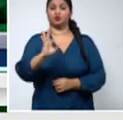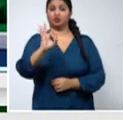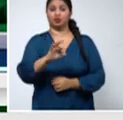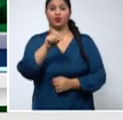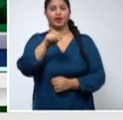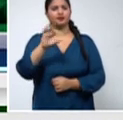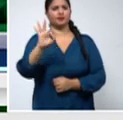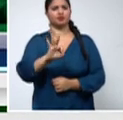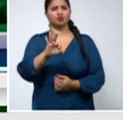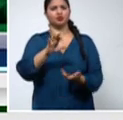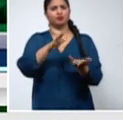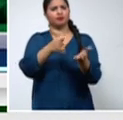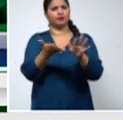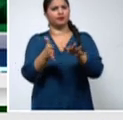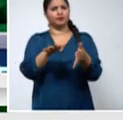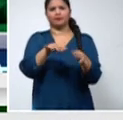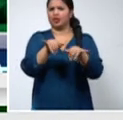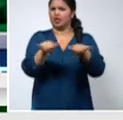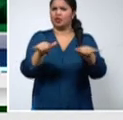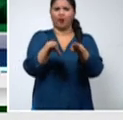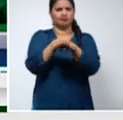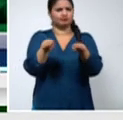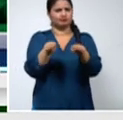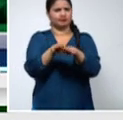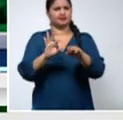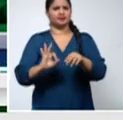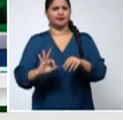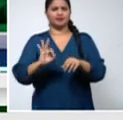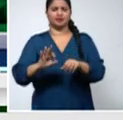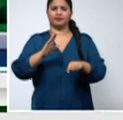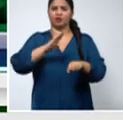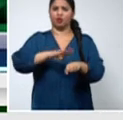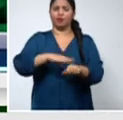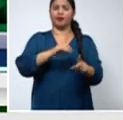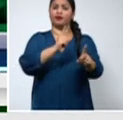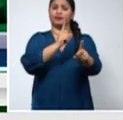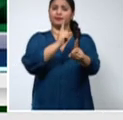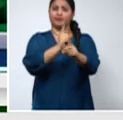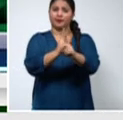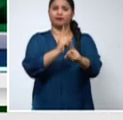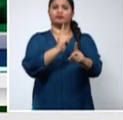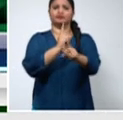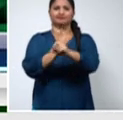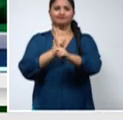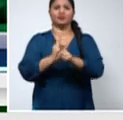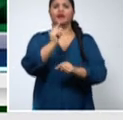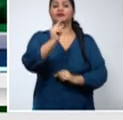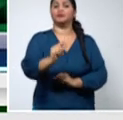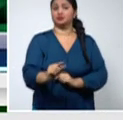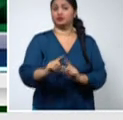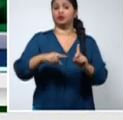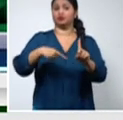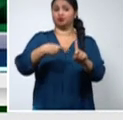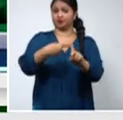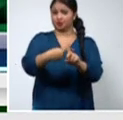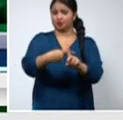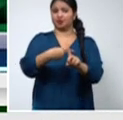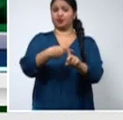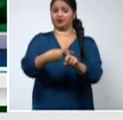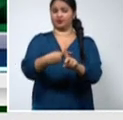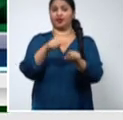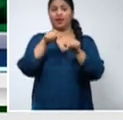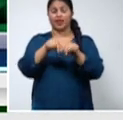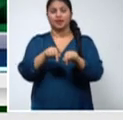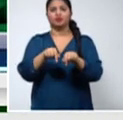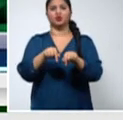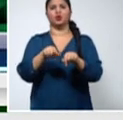alto, son contactos de casos confirmados. Ese es el riesgo de esta enfermedad. Ahí